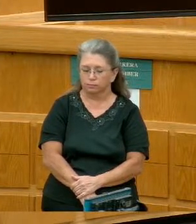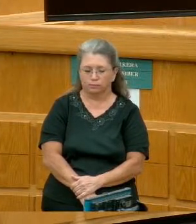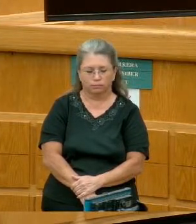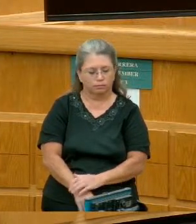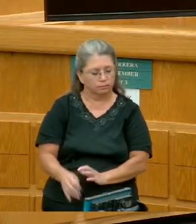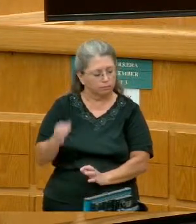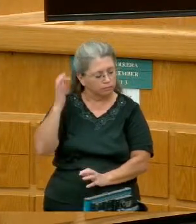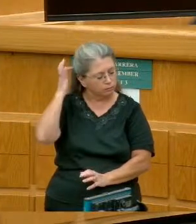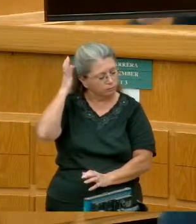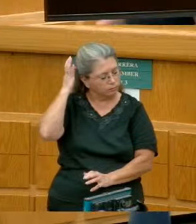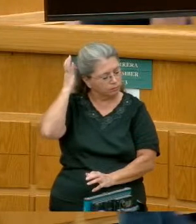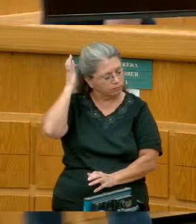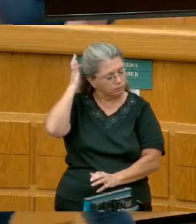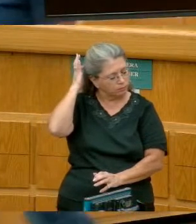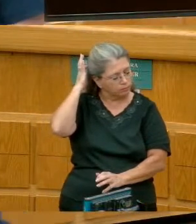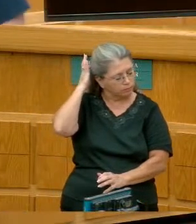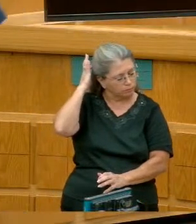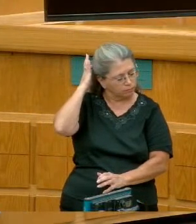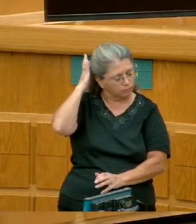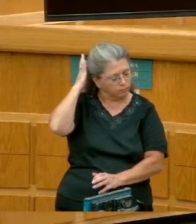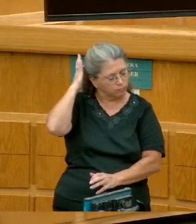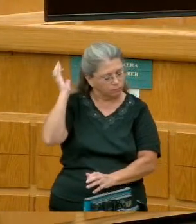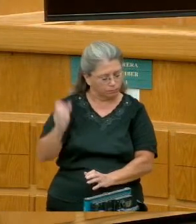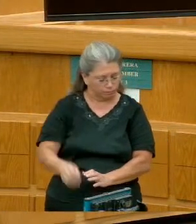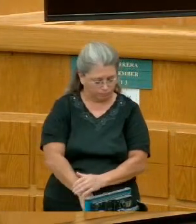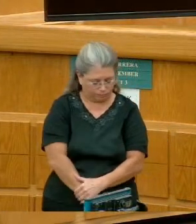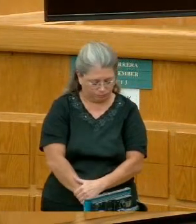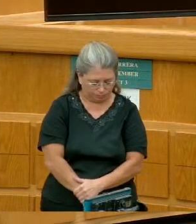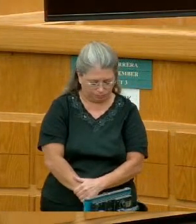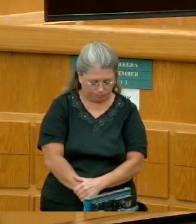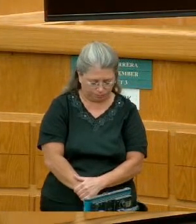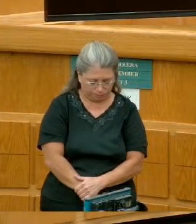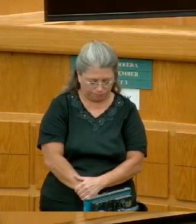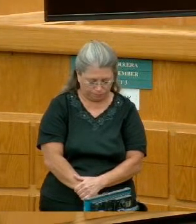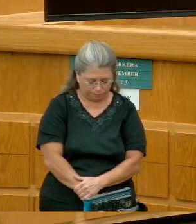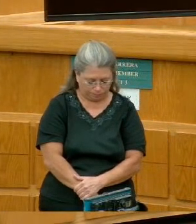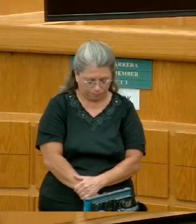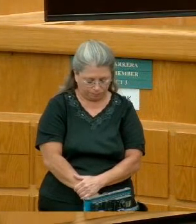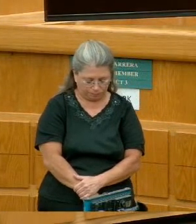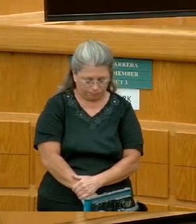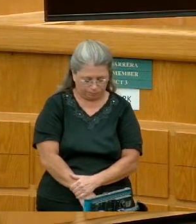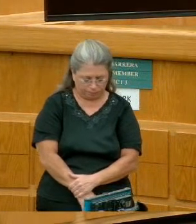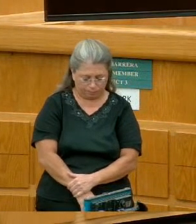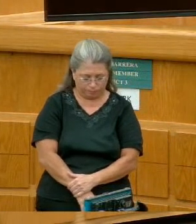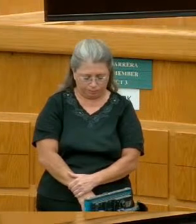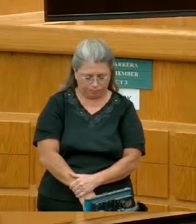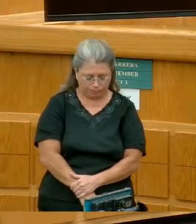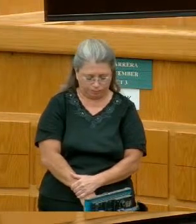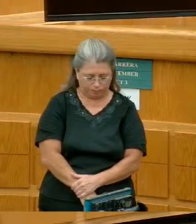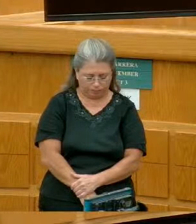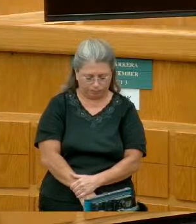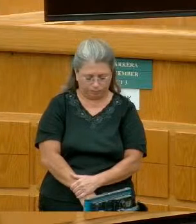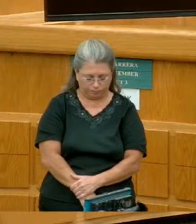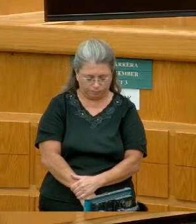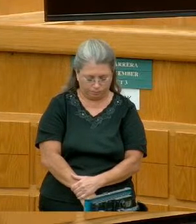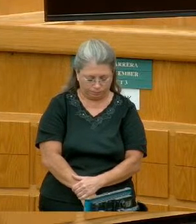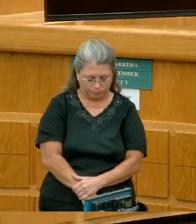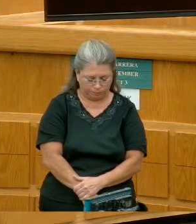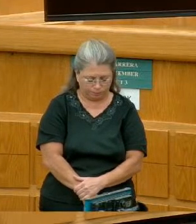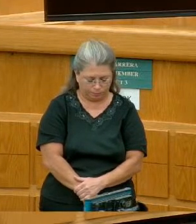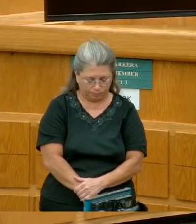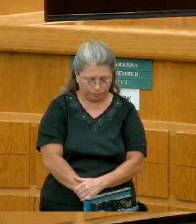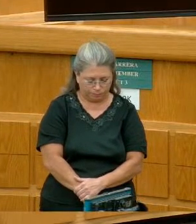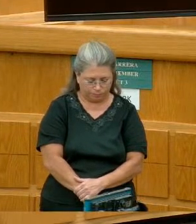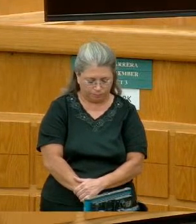el cual cuenta con 1,000 camas adicionales, esperando que ese buque pueda darnos el apoyo que necesitamos. Trabajamos con el senador Cornyn esperando